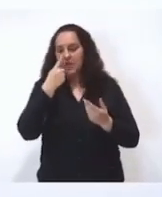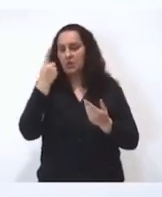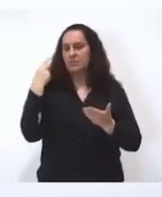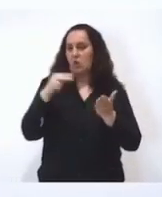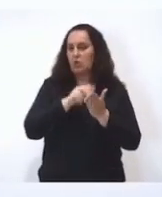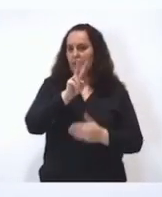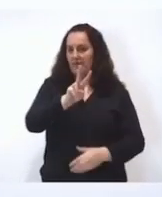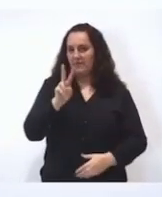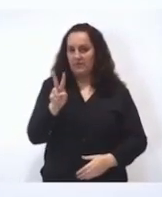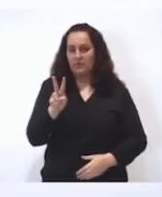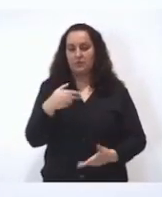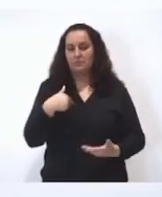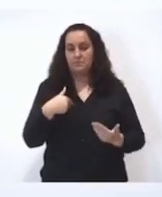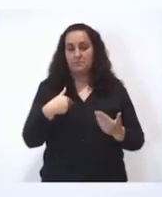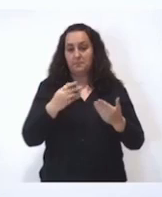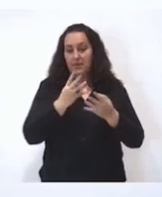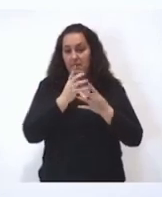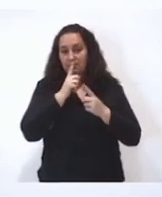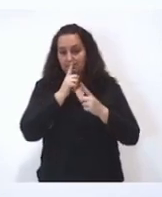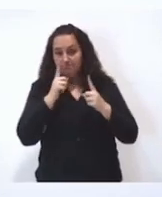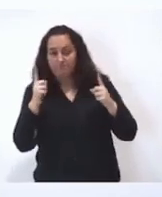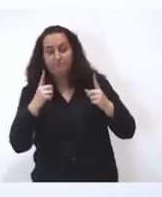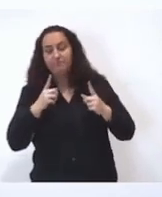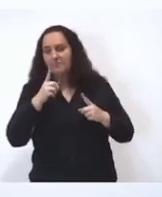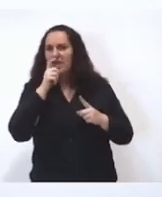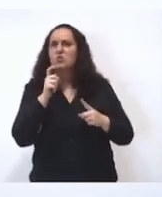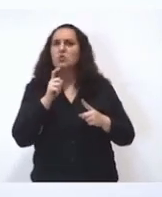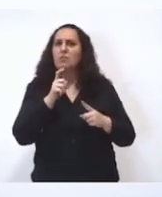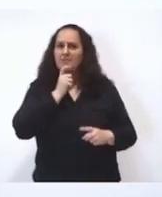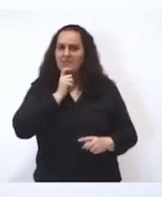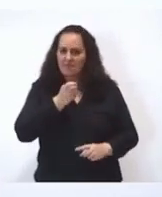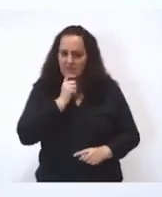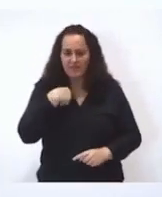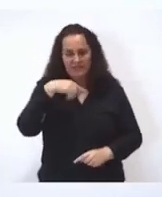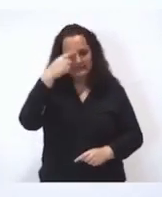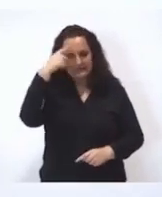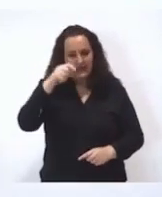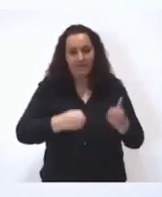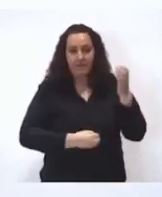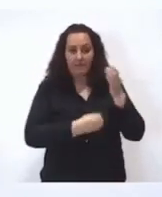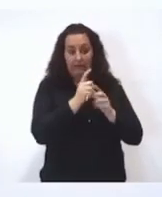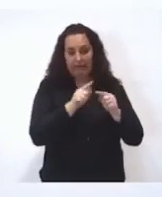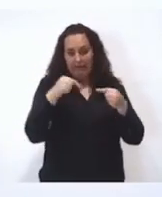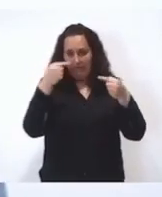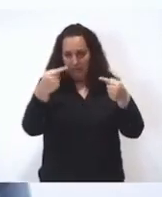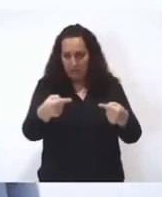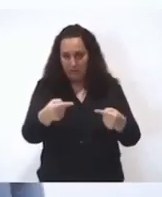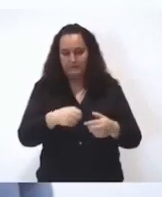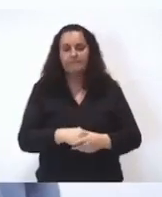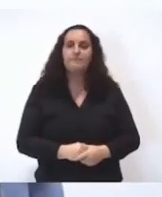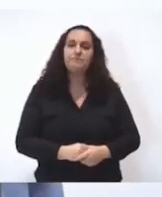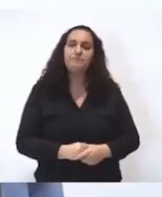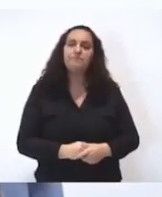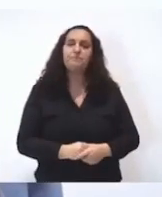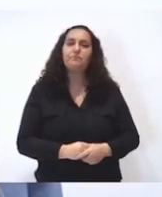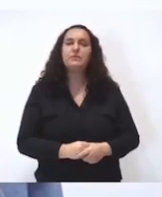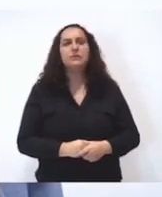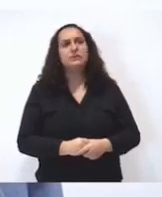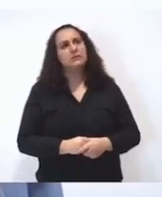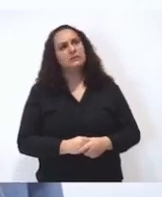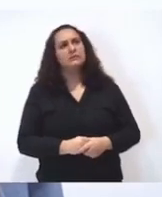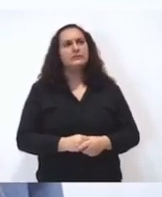Como recta final de legislatura, un año especialmente además complejo, lo sabemos, tras la erupción volcánica. Llama la atención